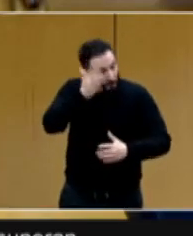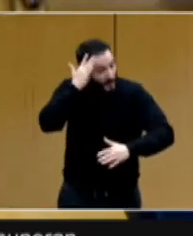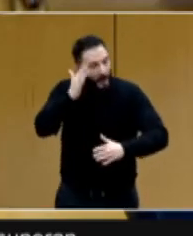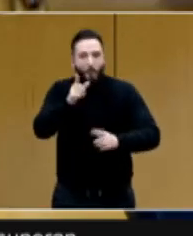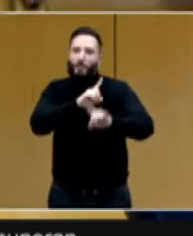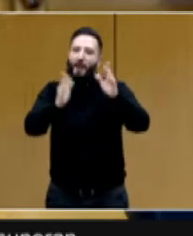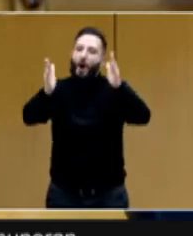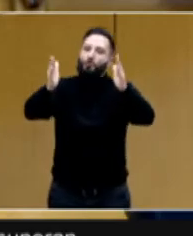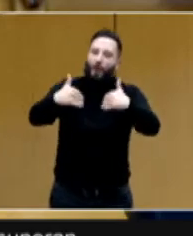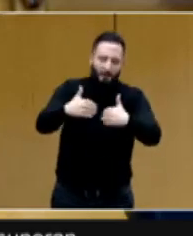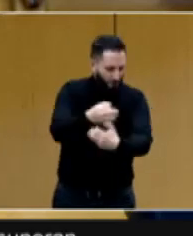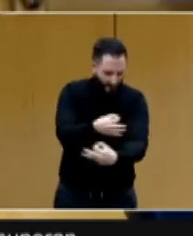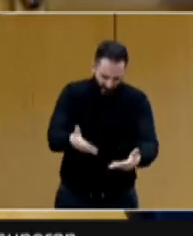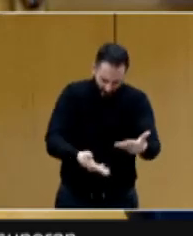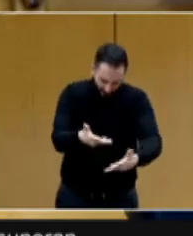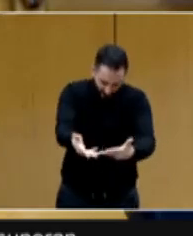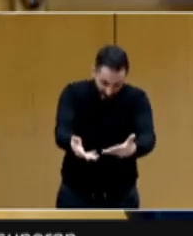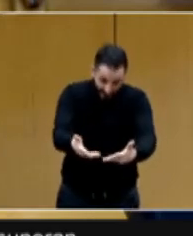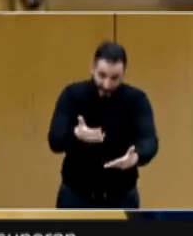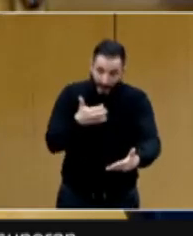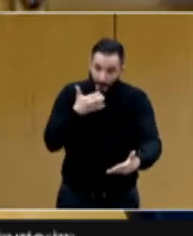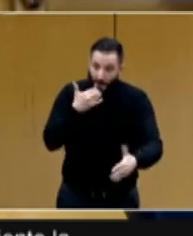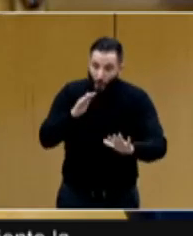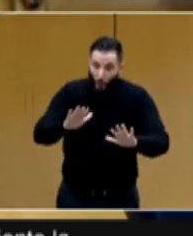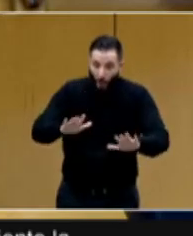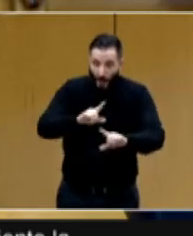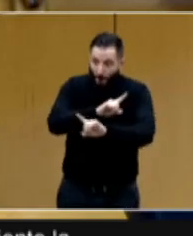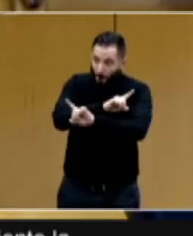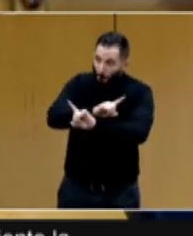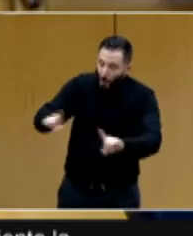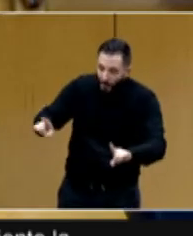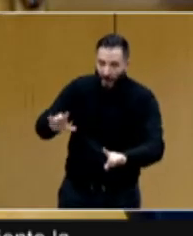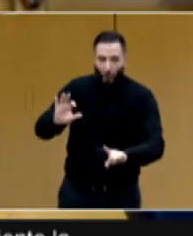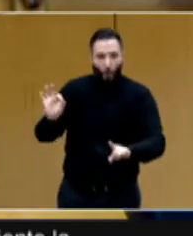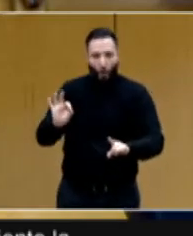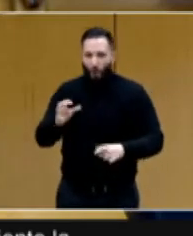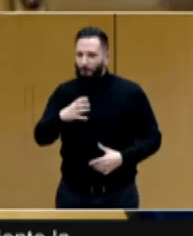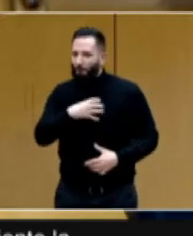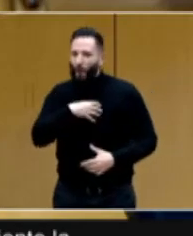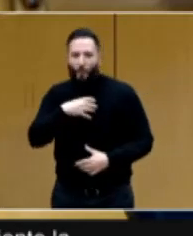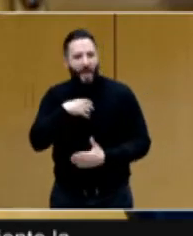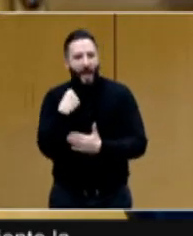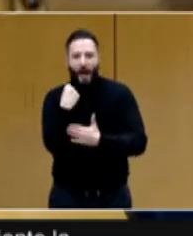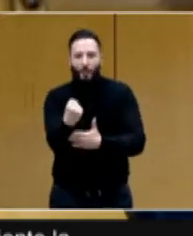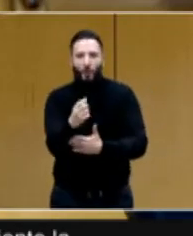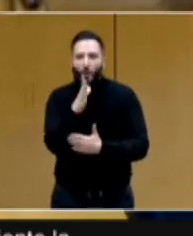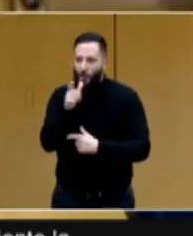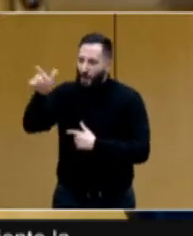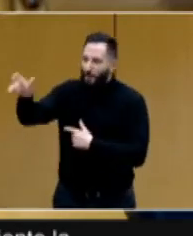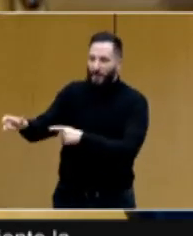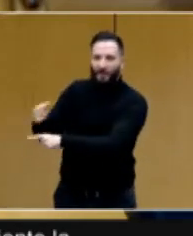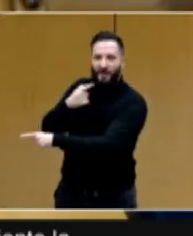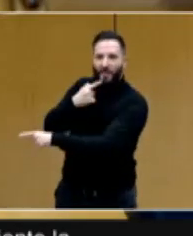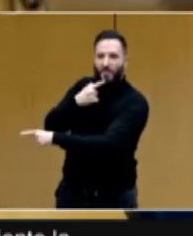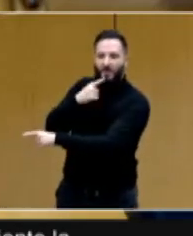se formalice pero impedir que se formalice un apoyo Porque alguien dice que hay una guarda de hecho en funcionamiento